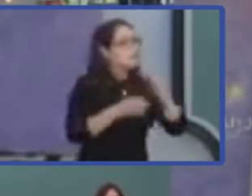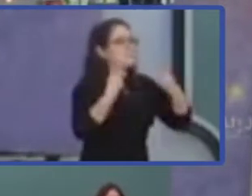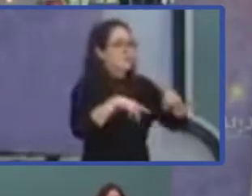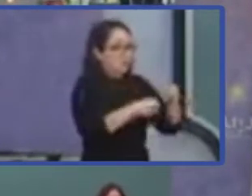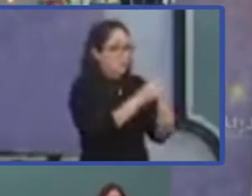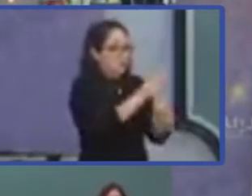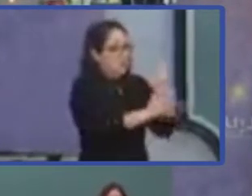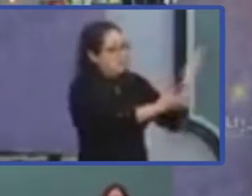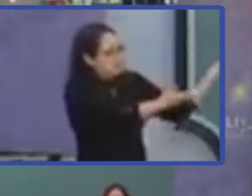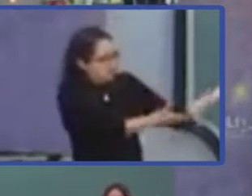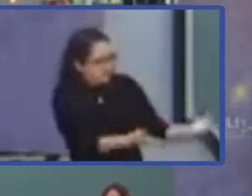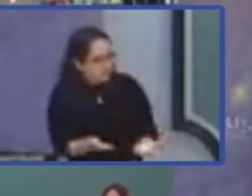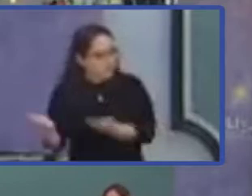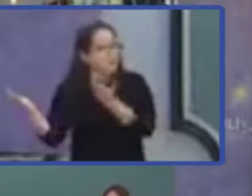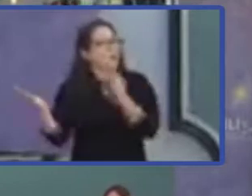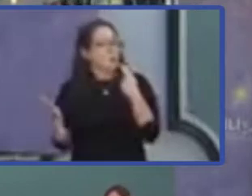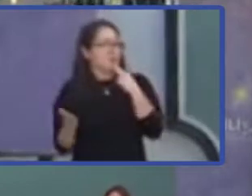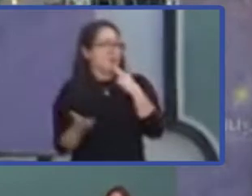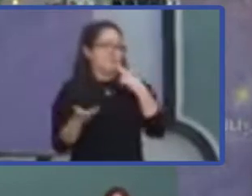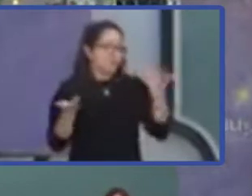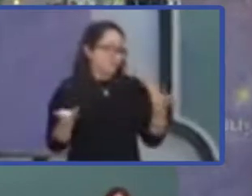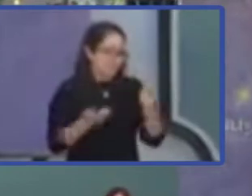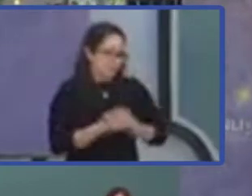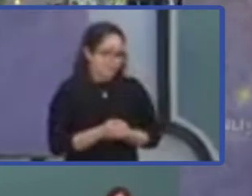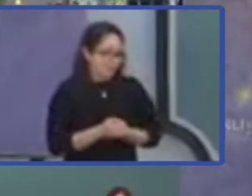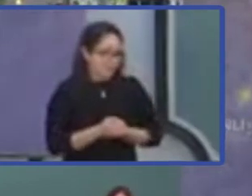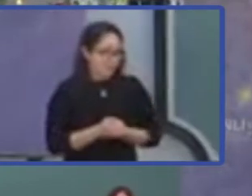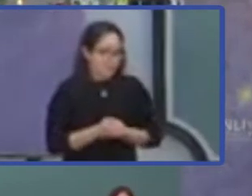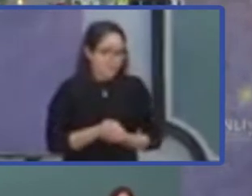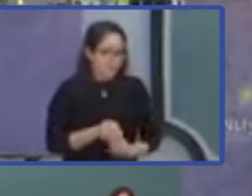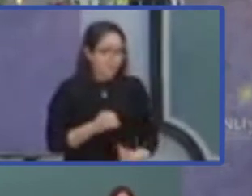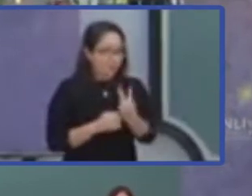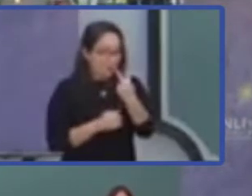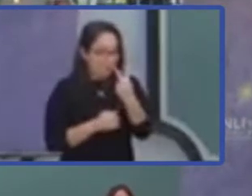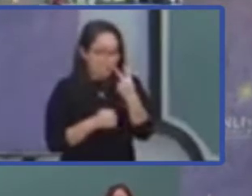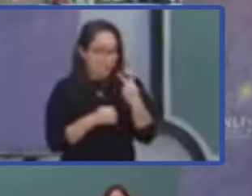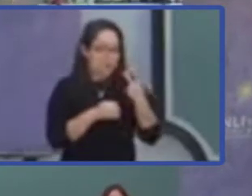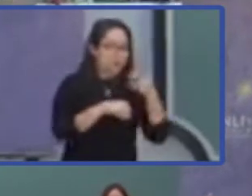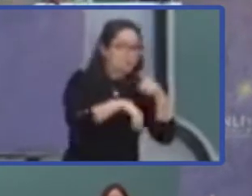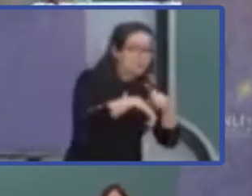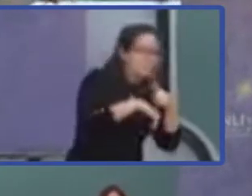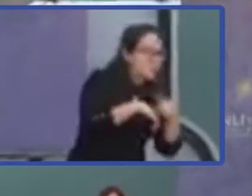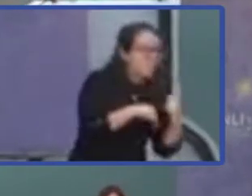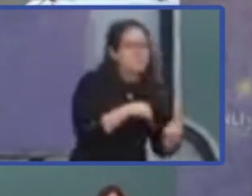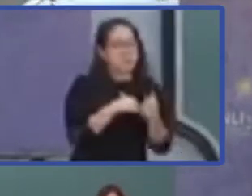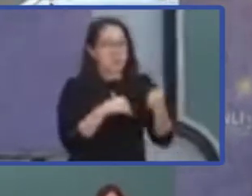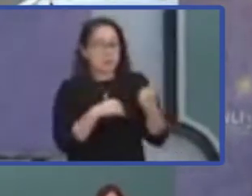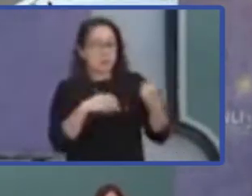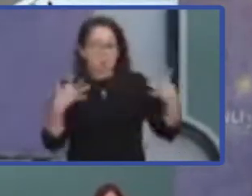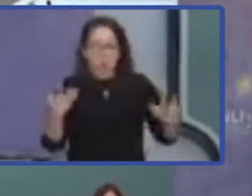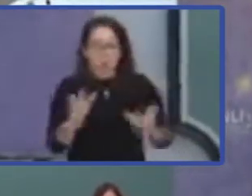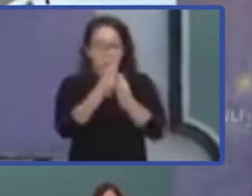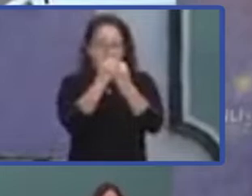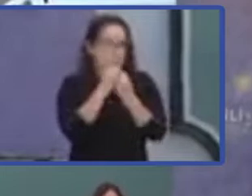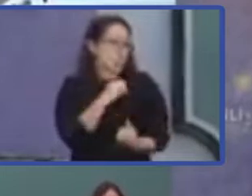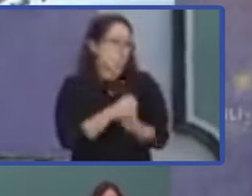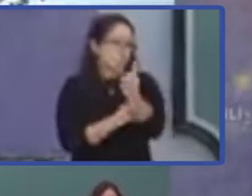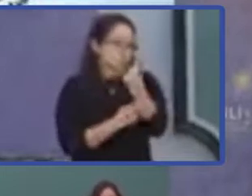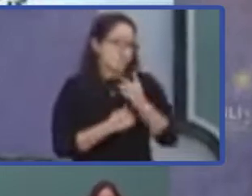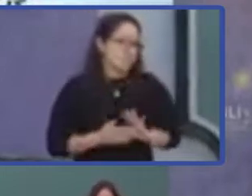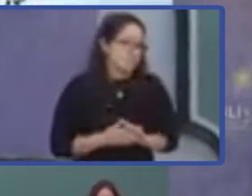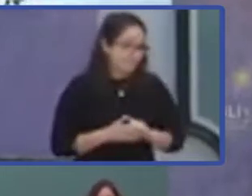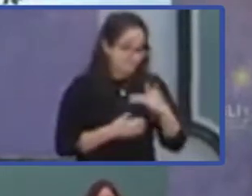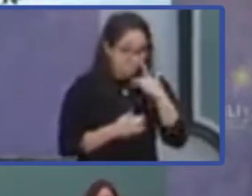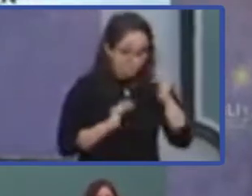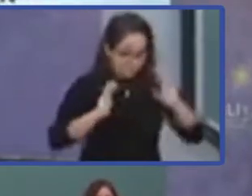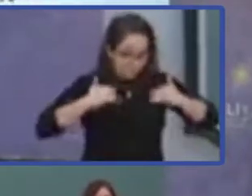desocupamos. O sea, ahí hay dos infinitos juntos que suman un solo infinito. ¿Ya se dieron cuenta qué